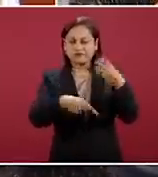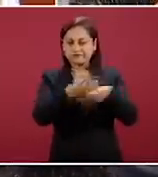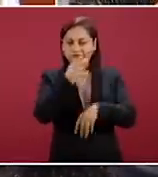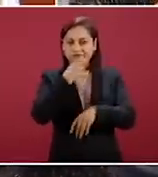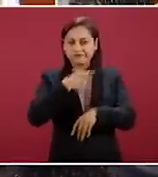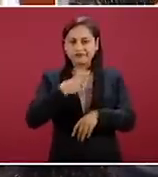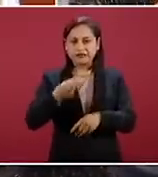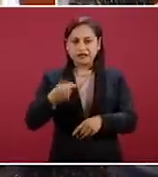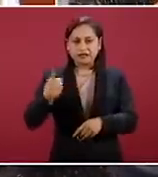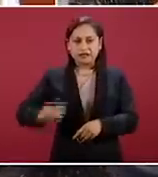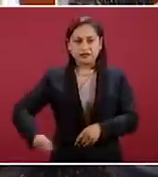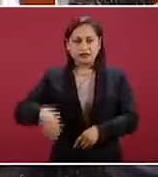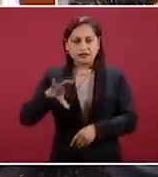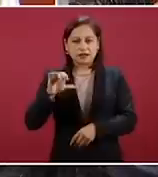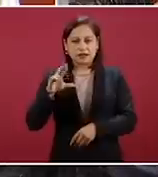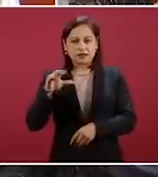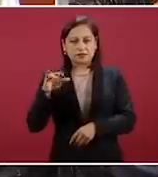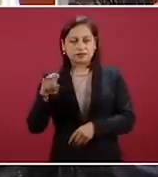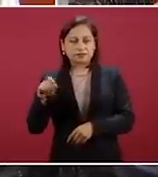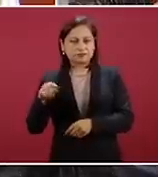repito,